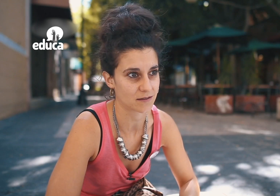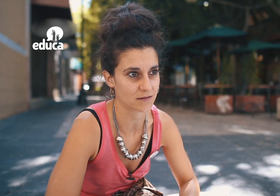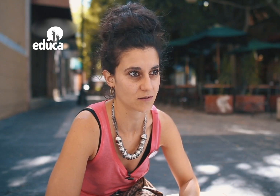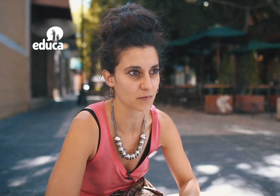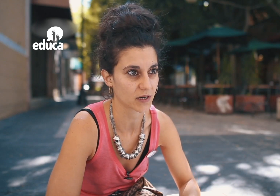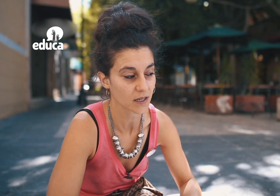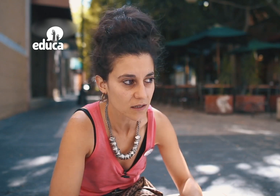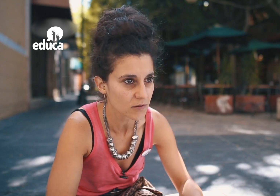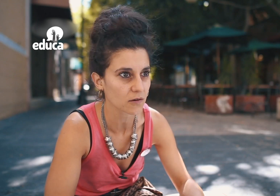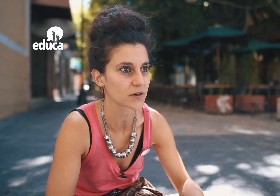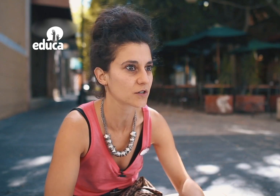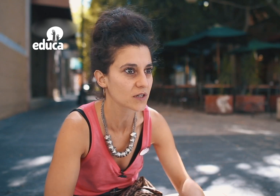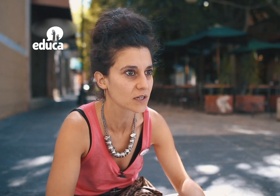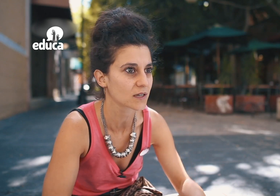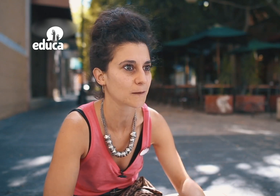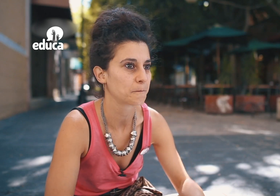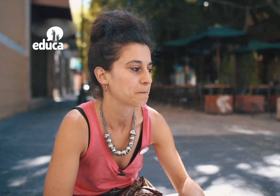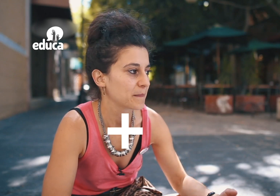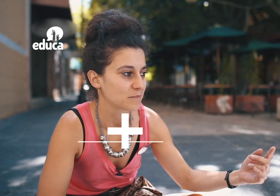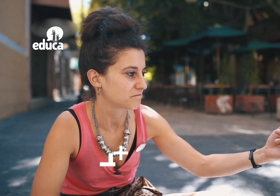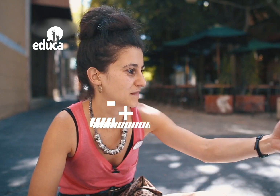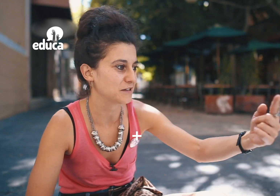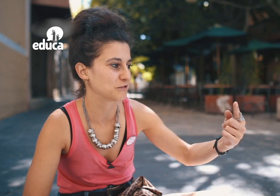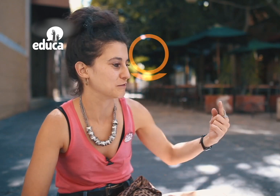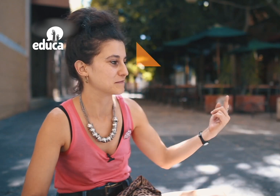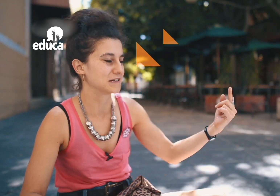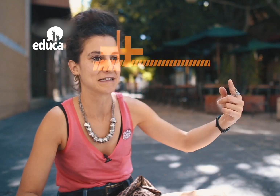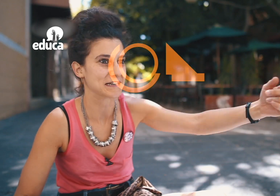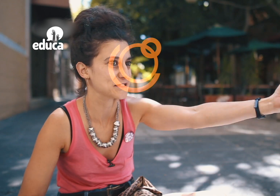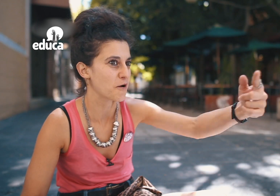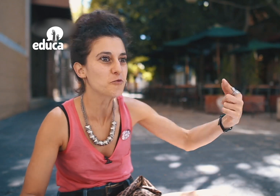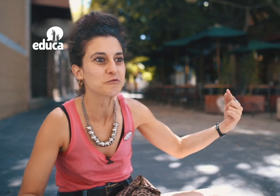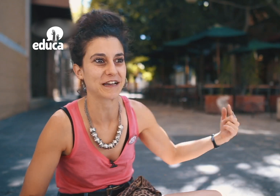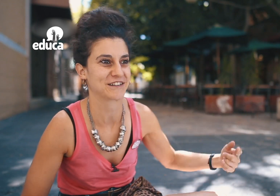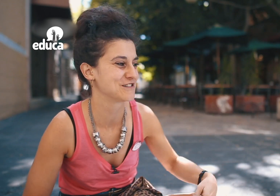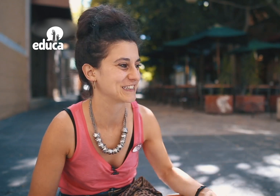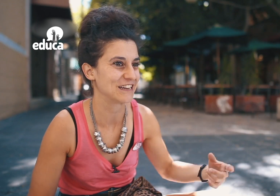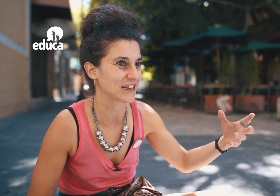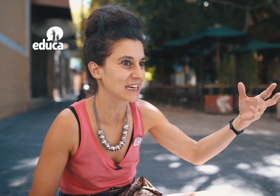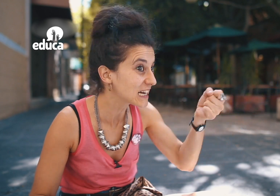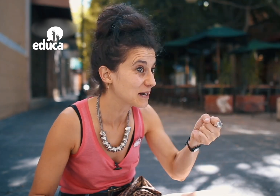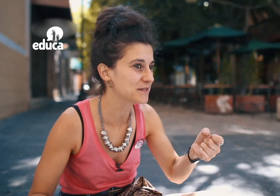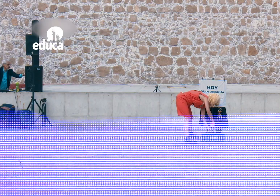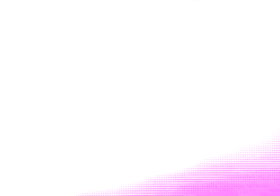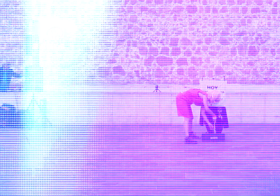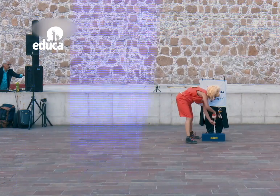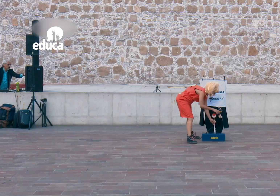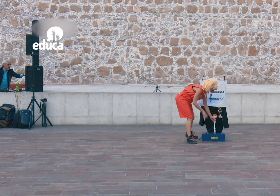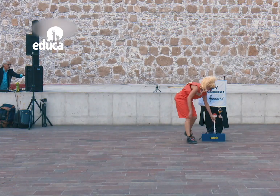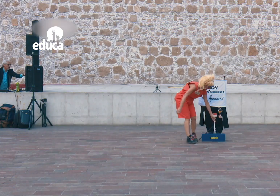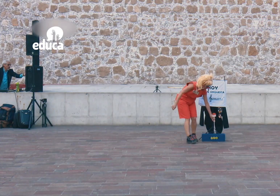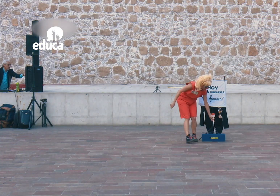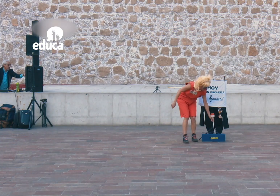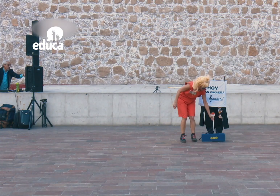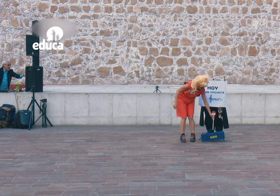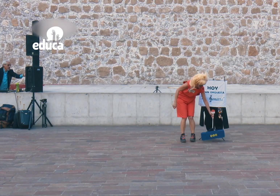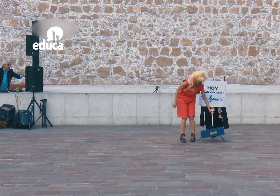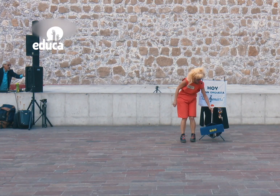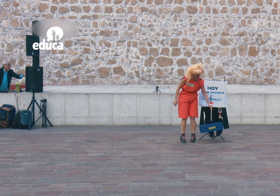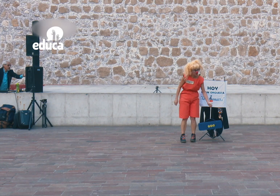en calle, ¿no? Porque tenés una cuestión de esto, el transeúnte, ¿no? Lo tenés que captar. Y